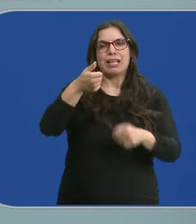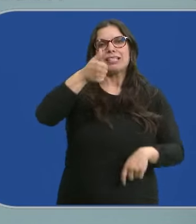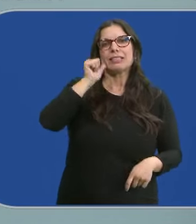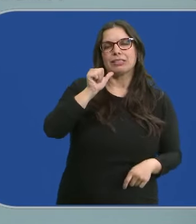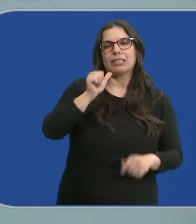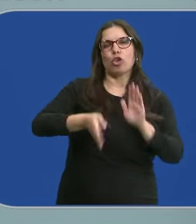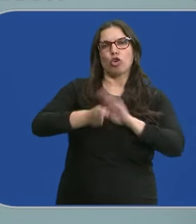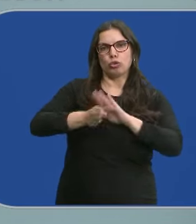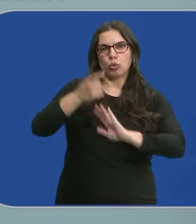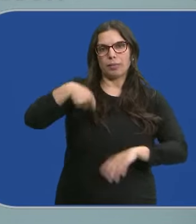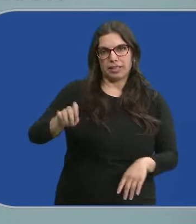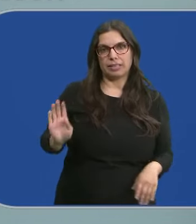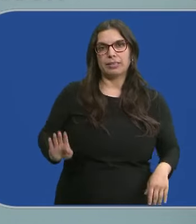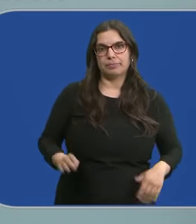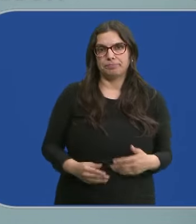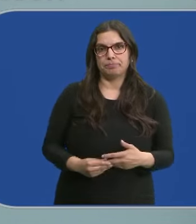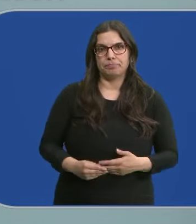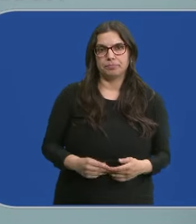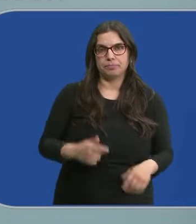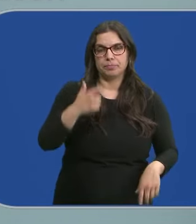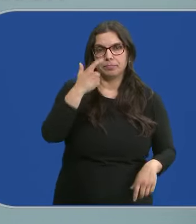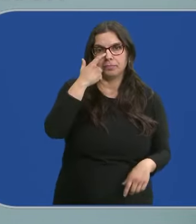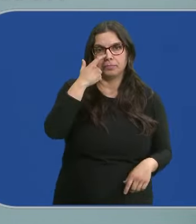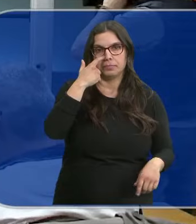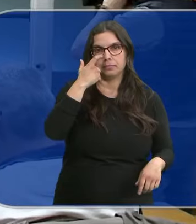Sánchez siga en la Moncloa.